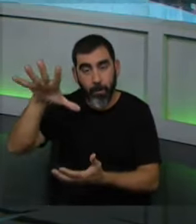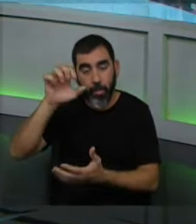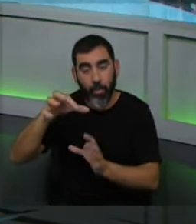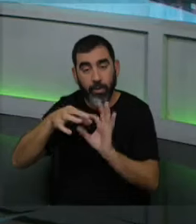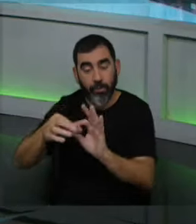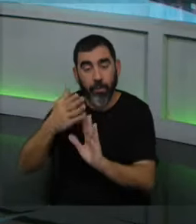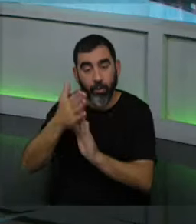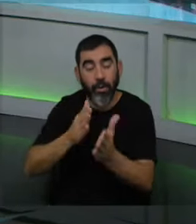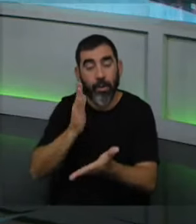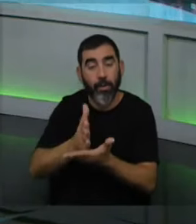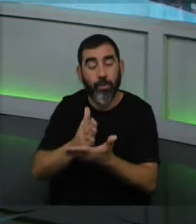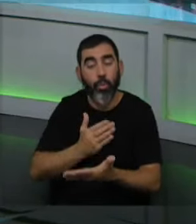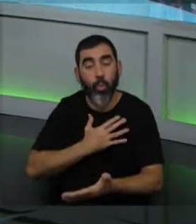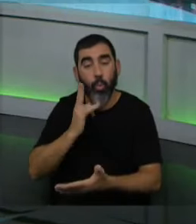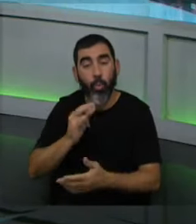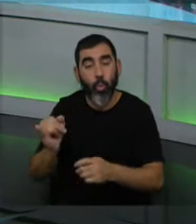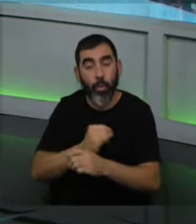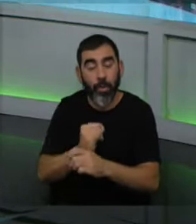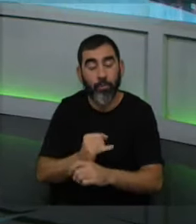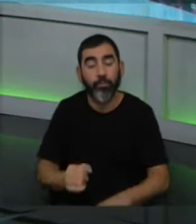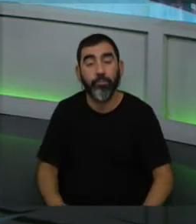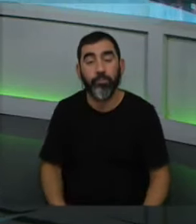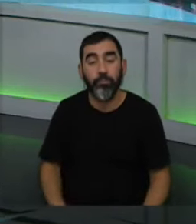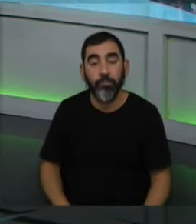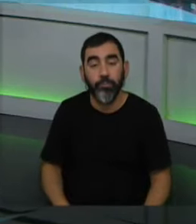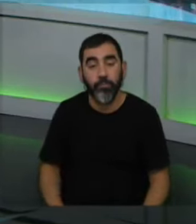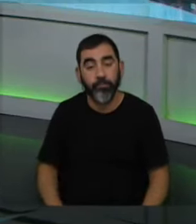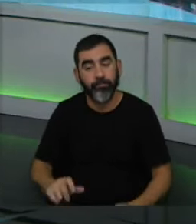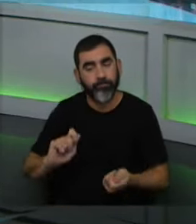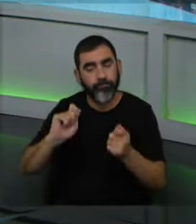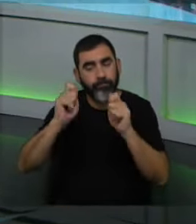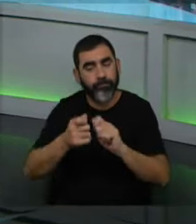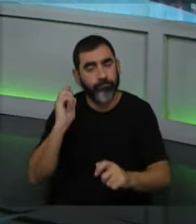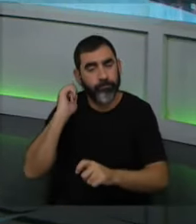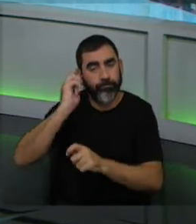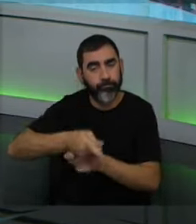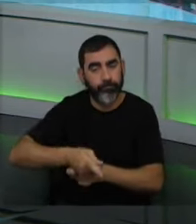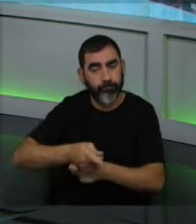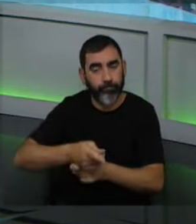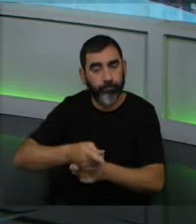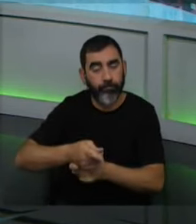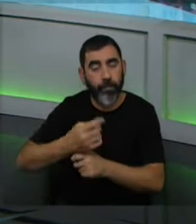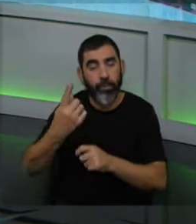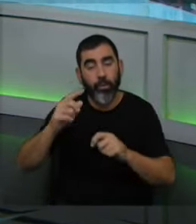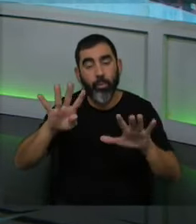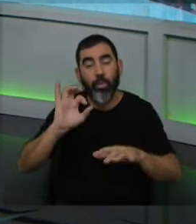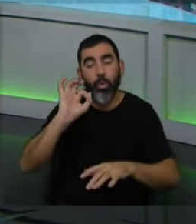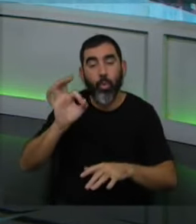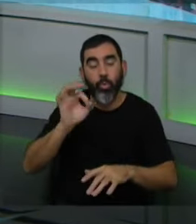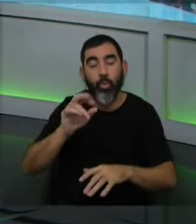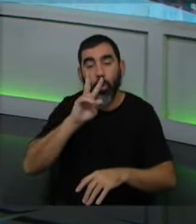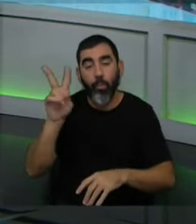institución Nacional de Derechos Humanos y defensoría del pueblo que reconsidere la resolución del 19 de octubre del